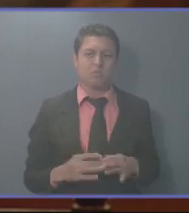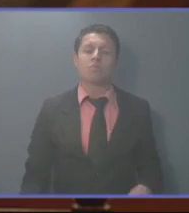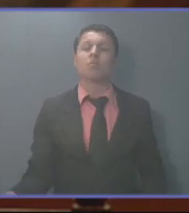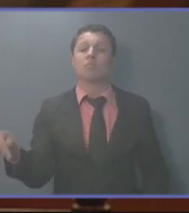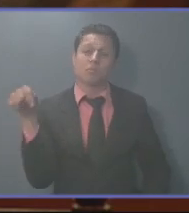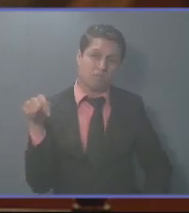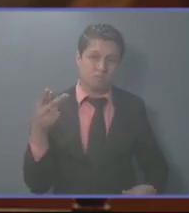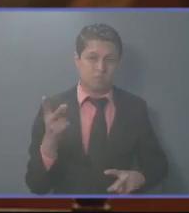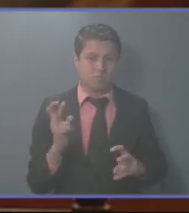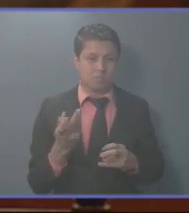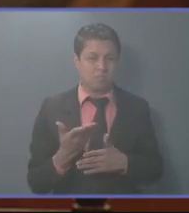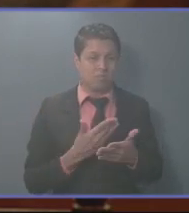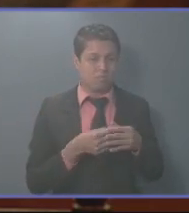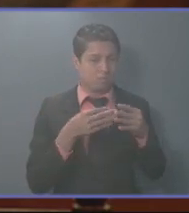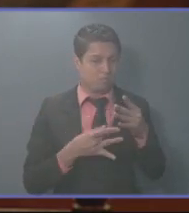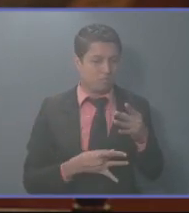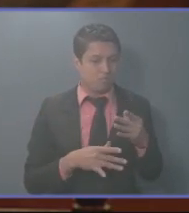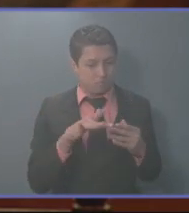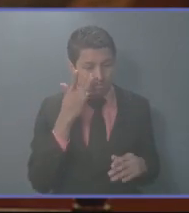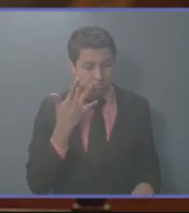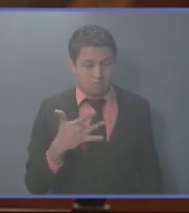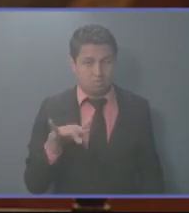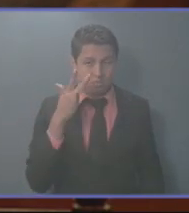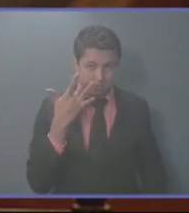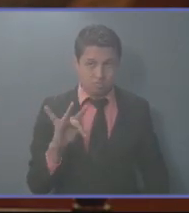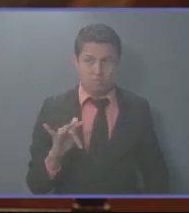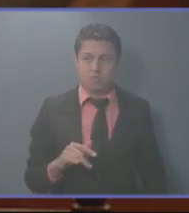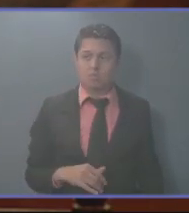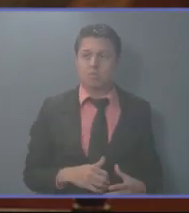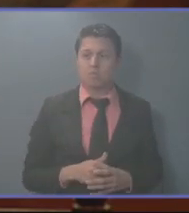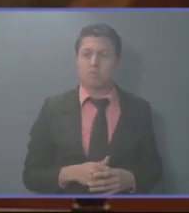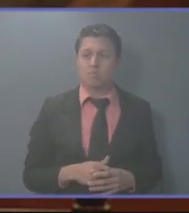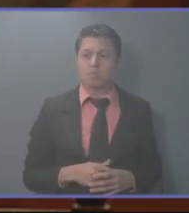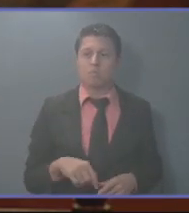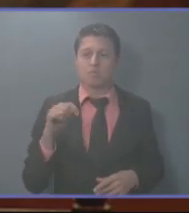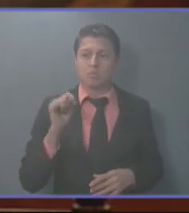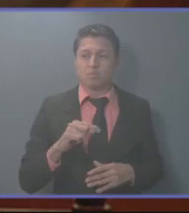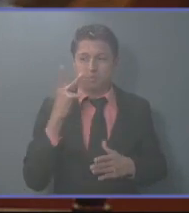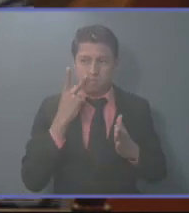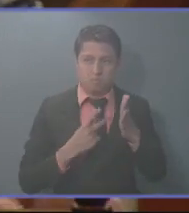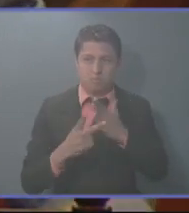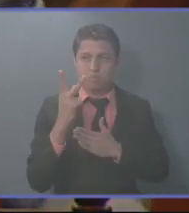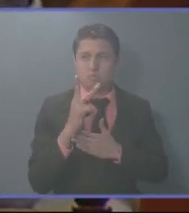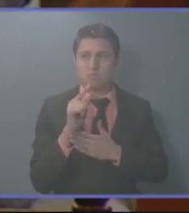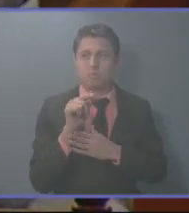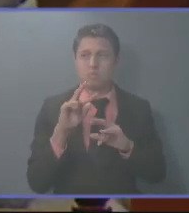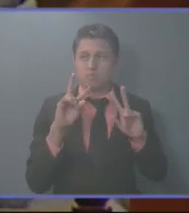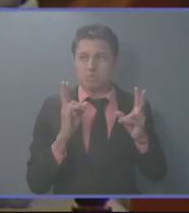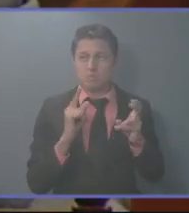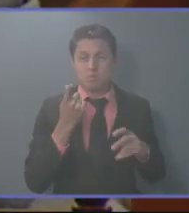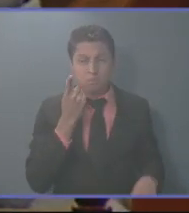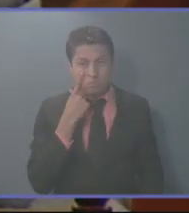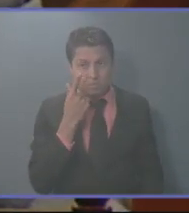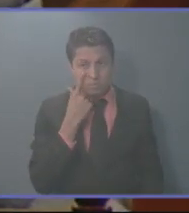Estos son los riesgos. Esta es la visión de ese hecho.